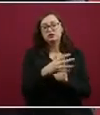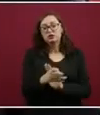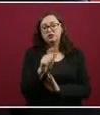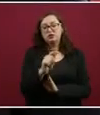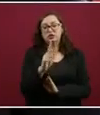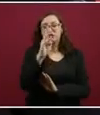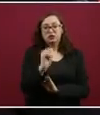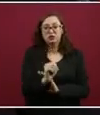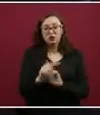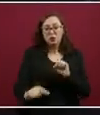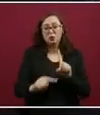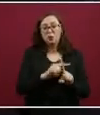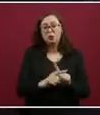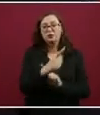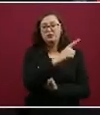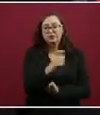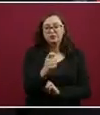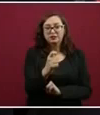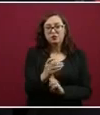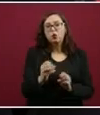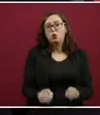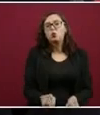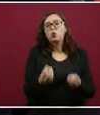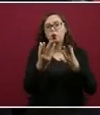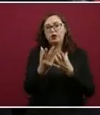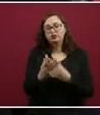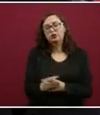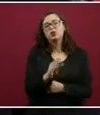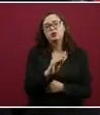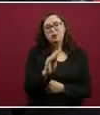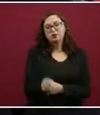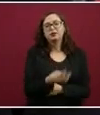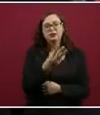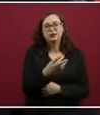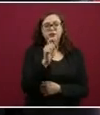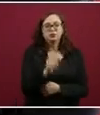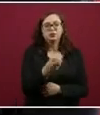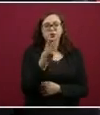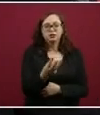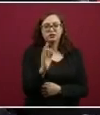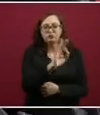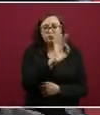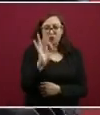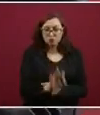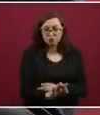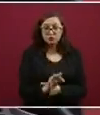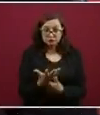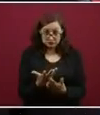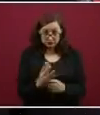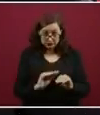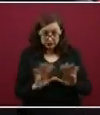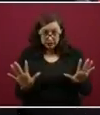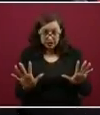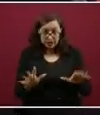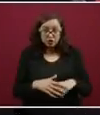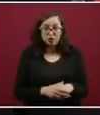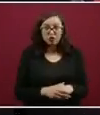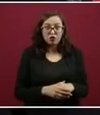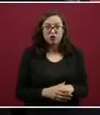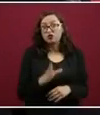7,479 y la multiplica por 100, le da 93.3%. Ojalá haya sido aclarado. No